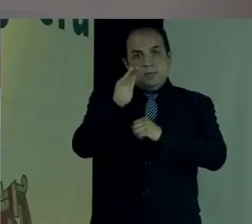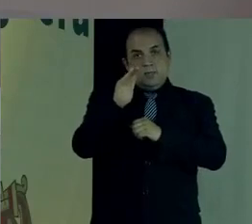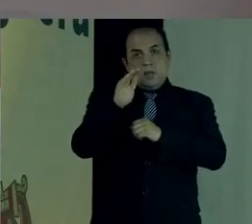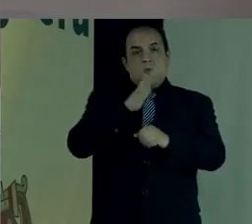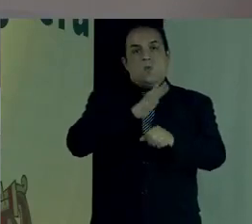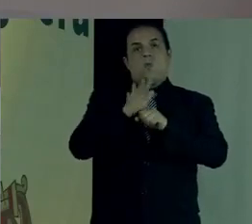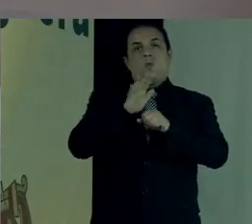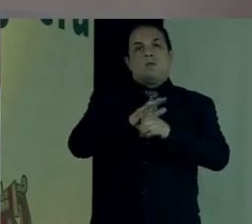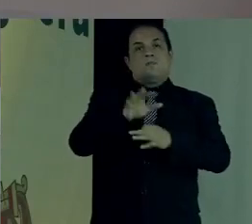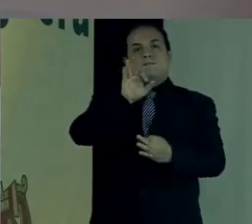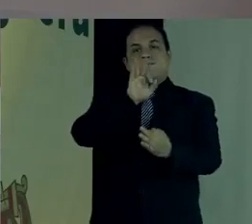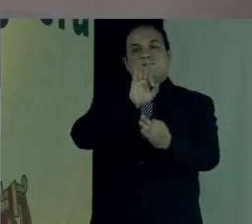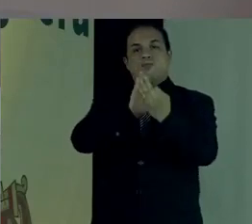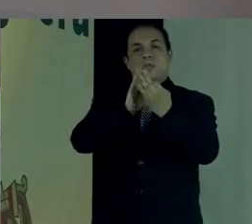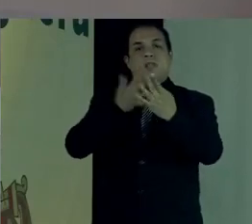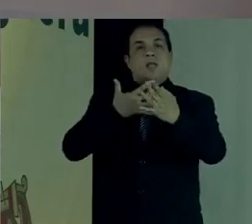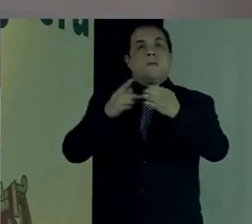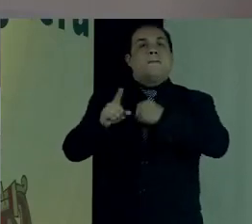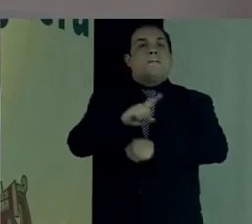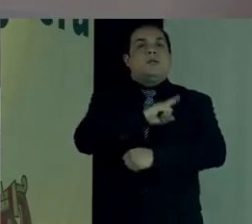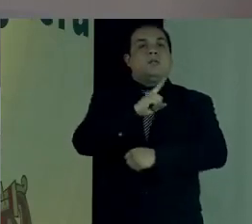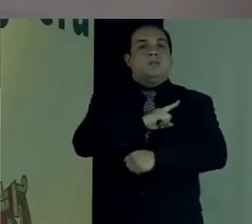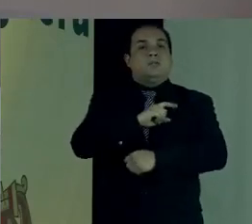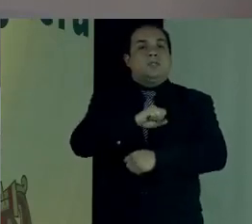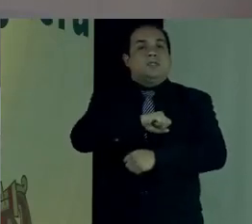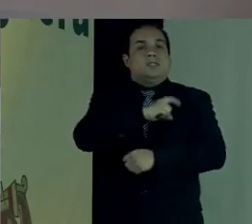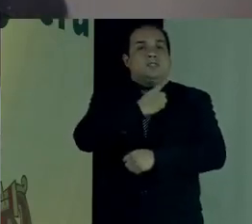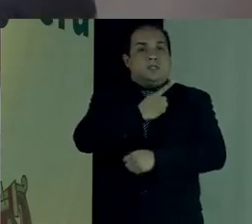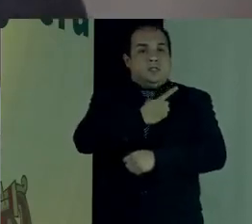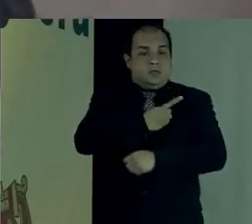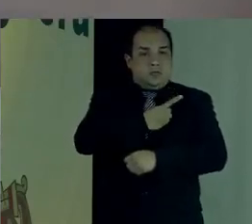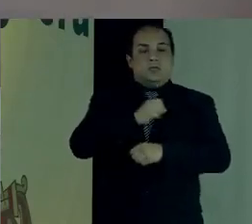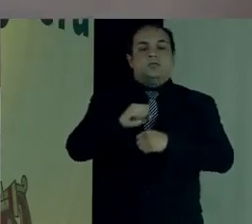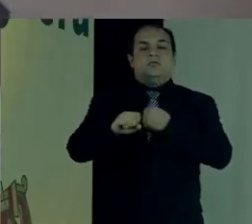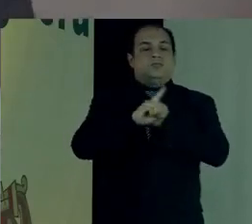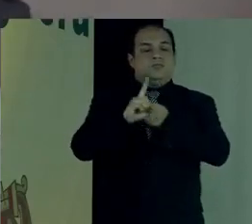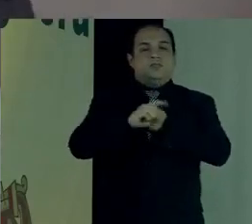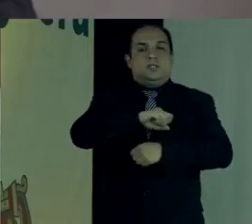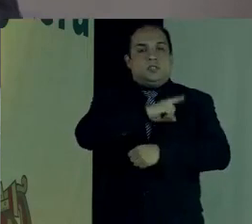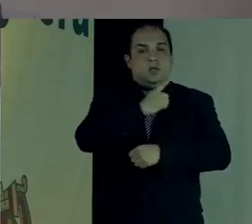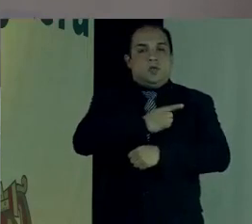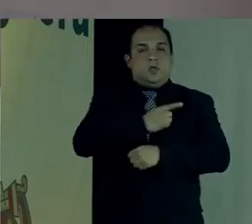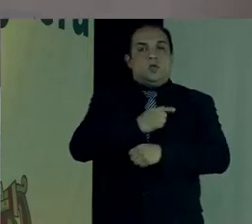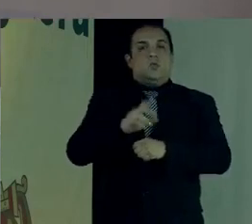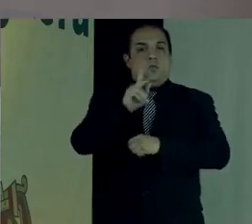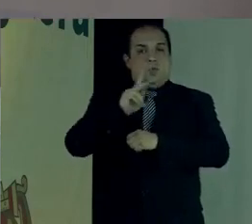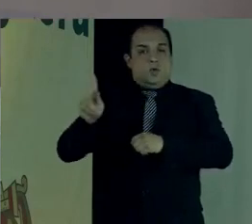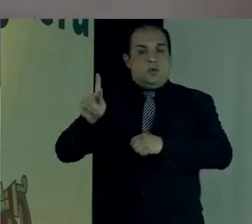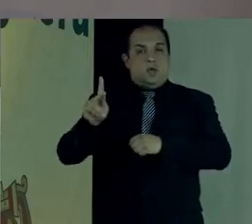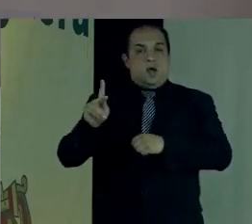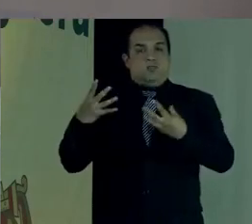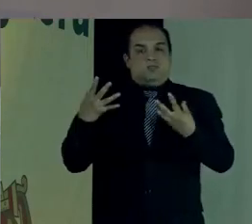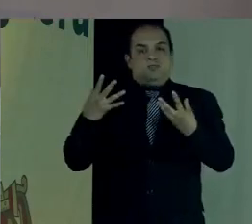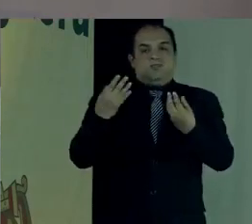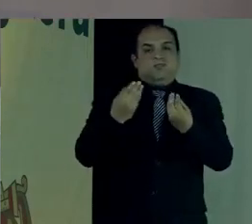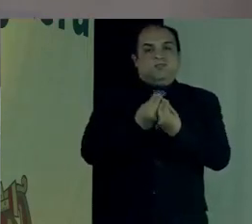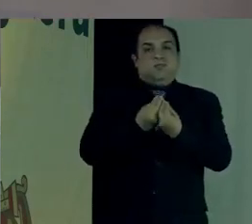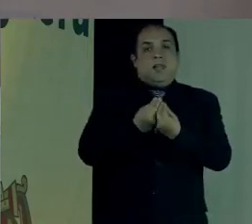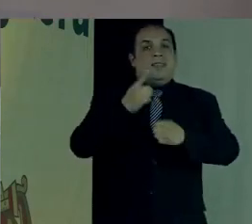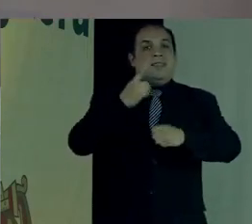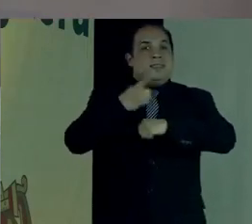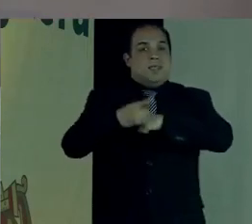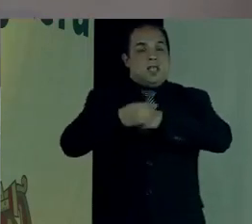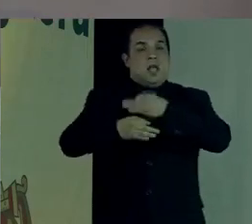enfrentamos como un problema de salud pública de un problema de salud colectiva que nos afecta absolutamente